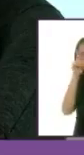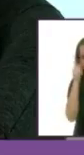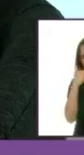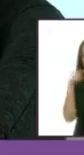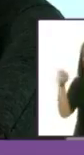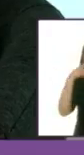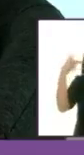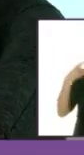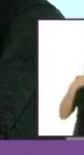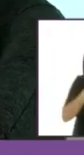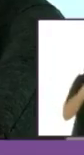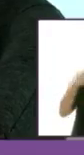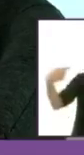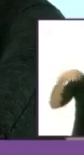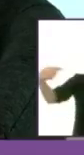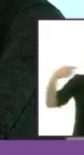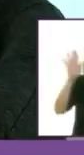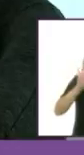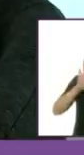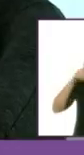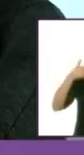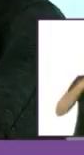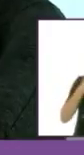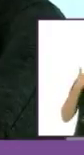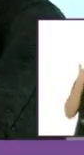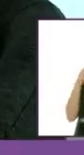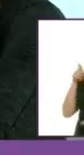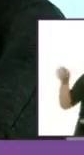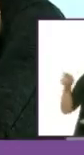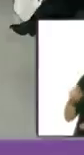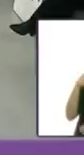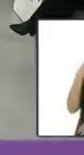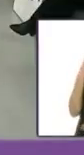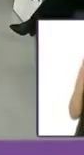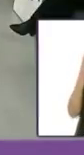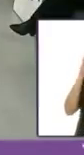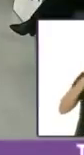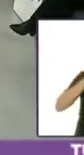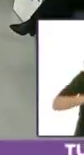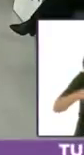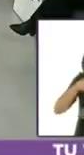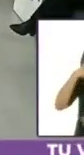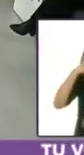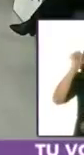para tener el resultado que esperaban, ¿no? Como que cada quien tenía